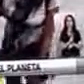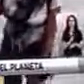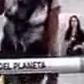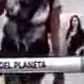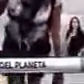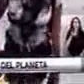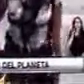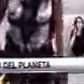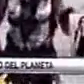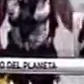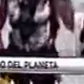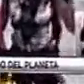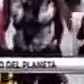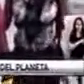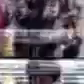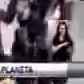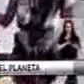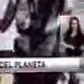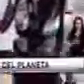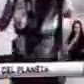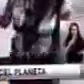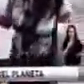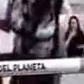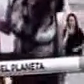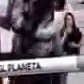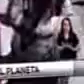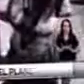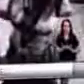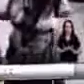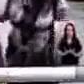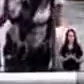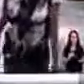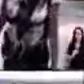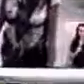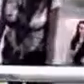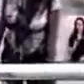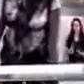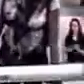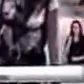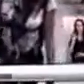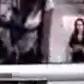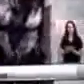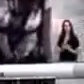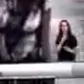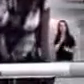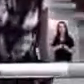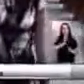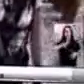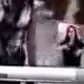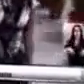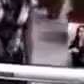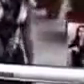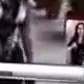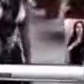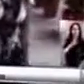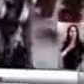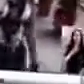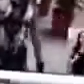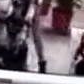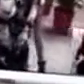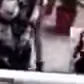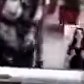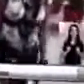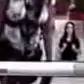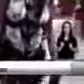Sí. ¿La primera vez en esta experiencia del monstruo? Por lo menos el monstruo, sí. Sí. Es la primera vez. ¿Estás nerviosa?